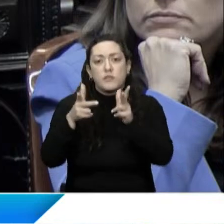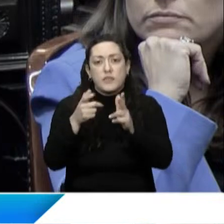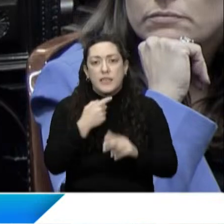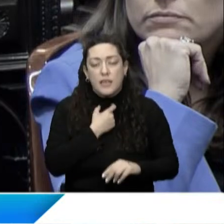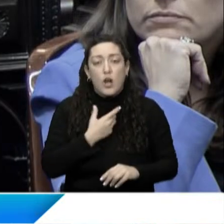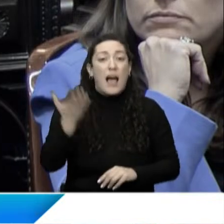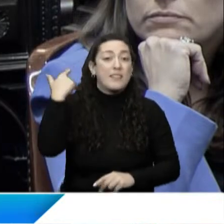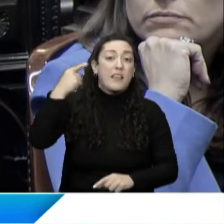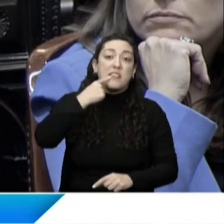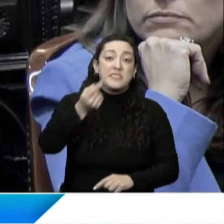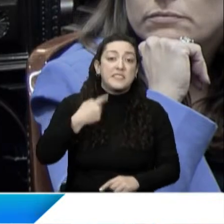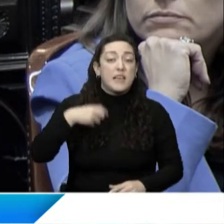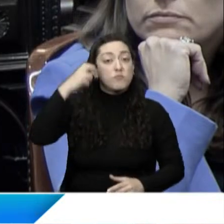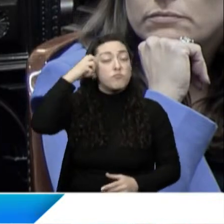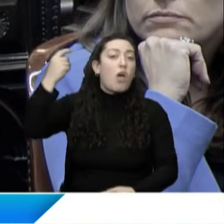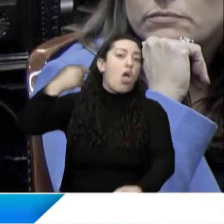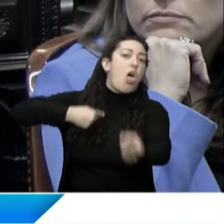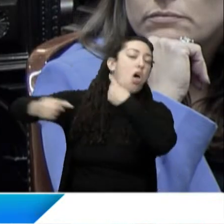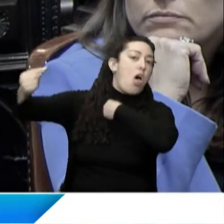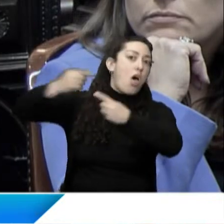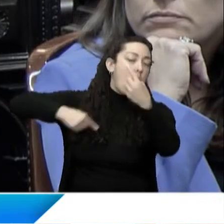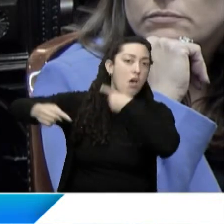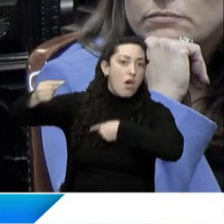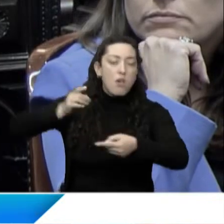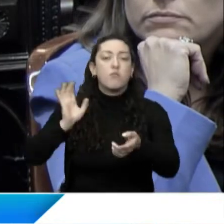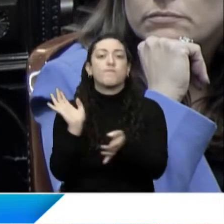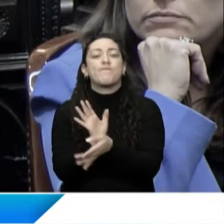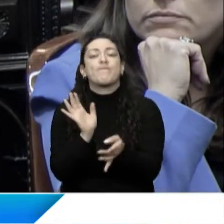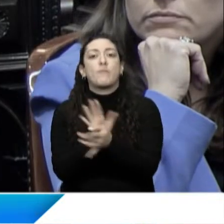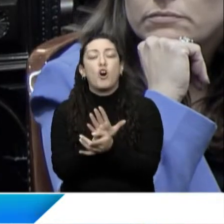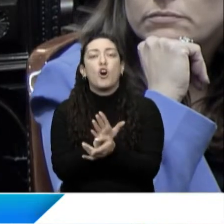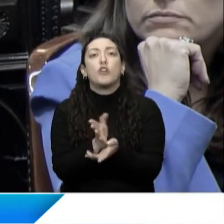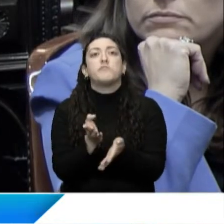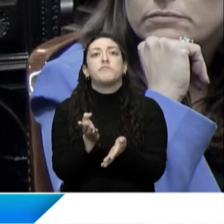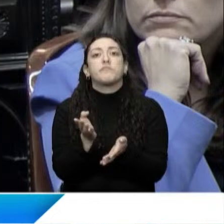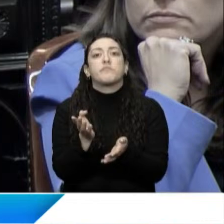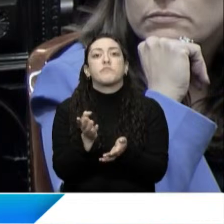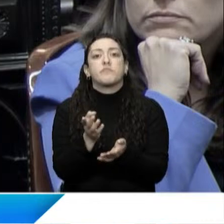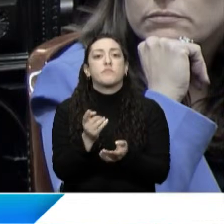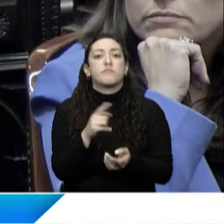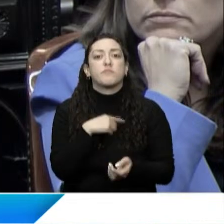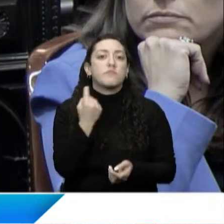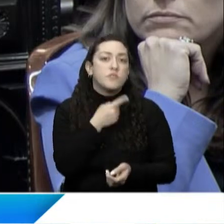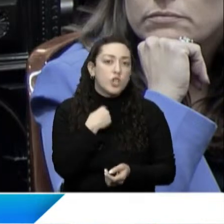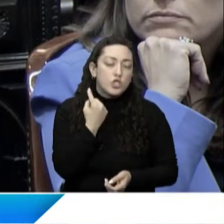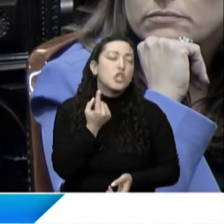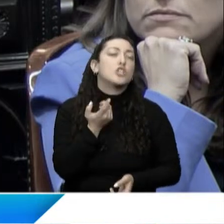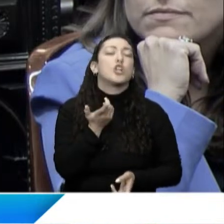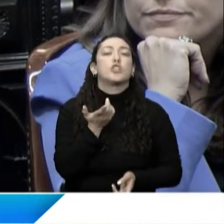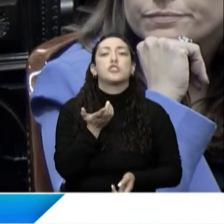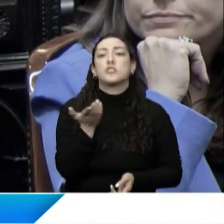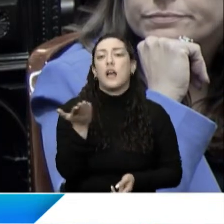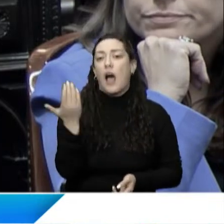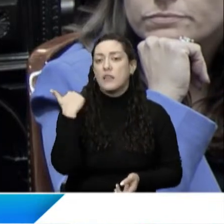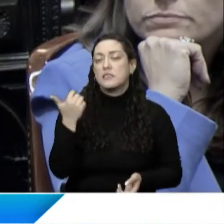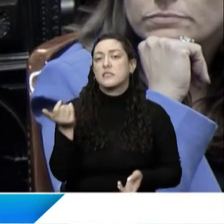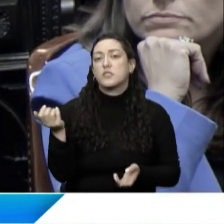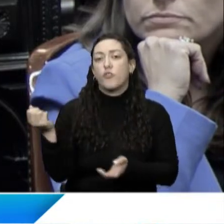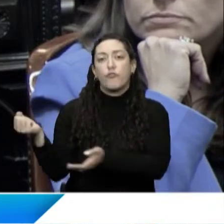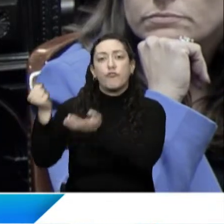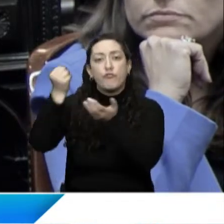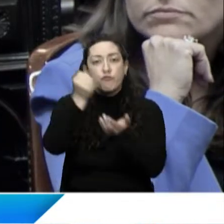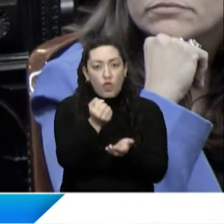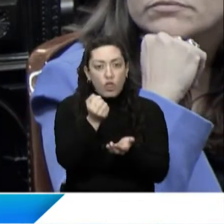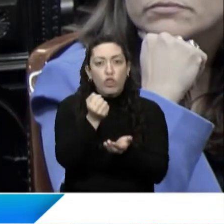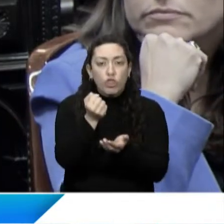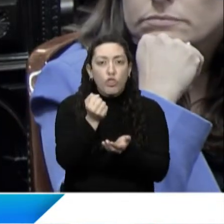se nos señalaba de que no se habían indicado los fondos de